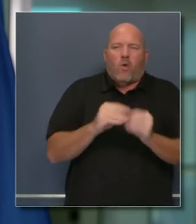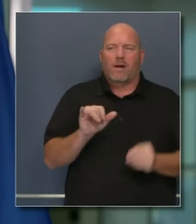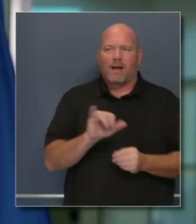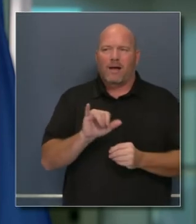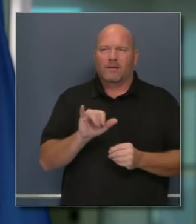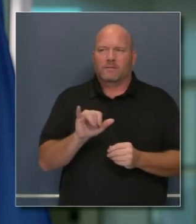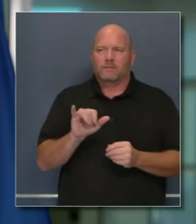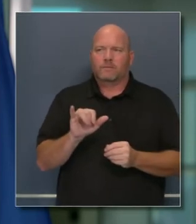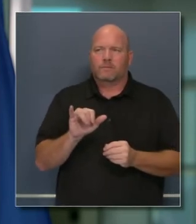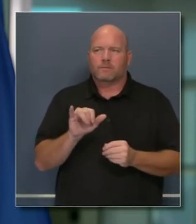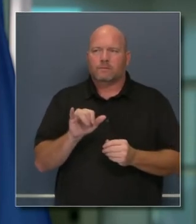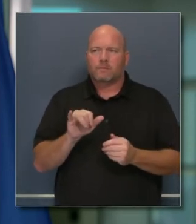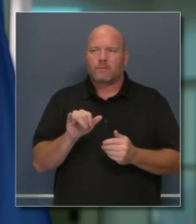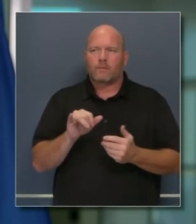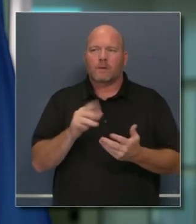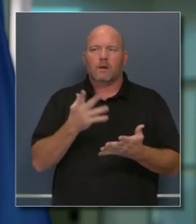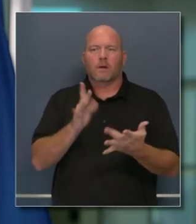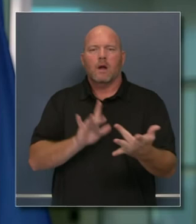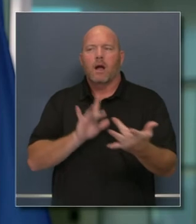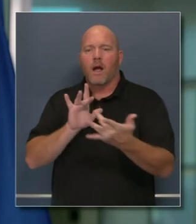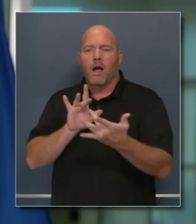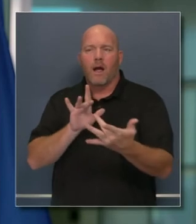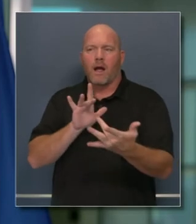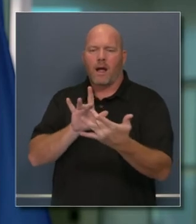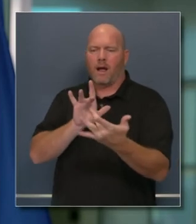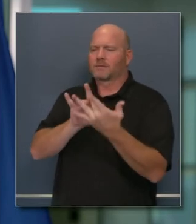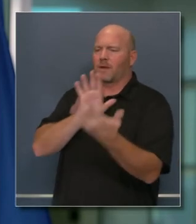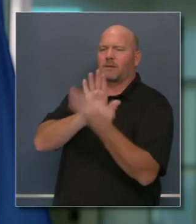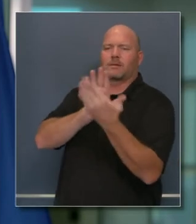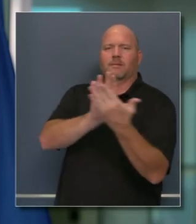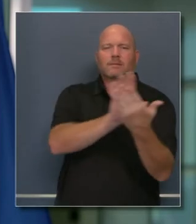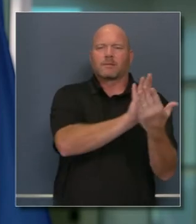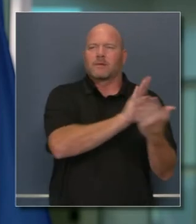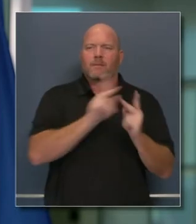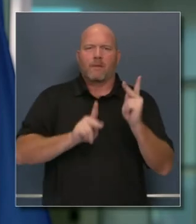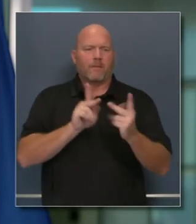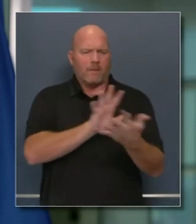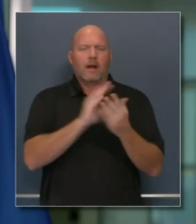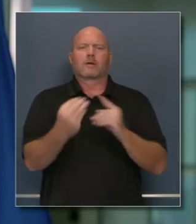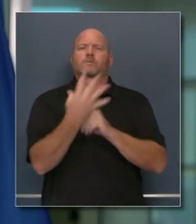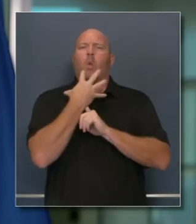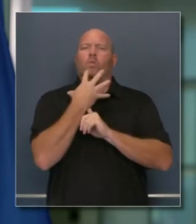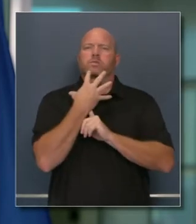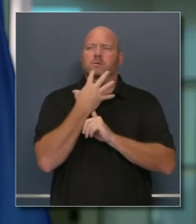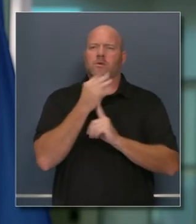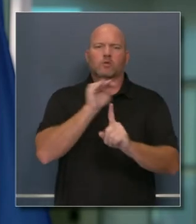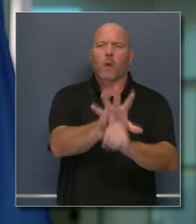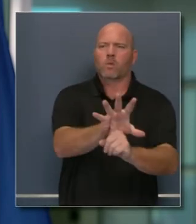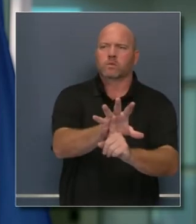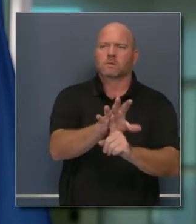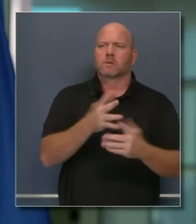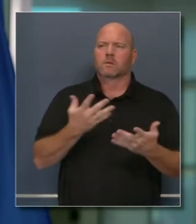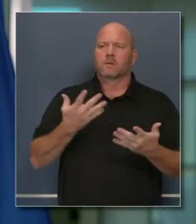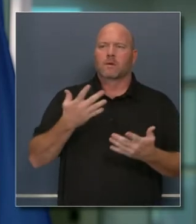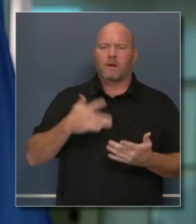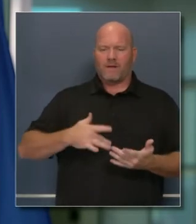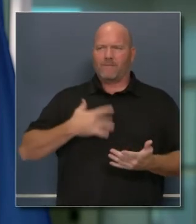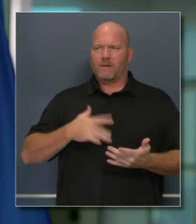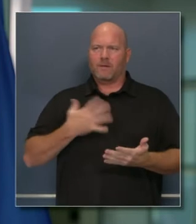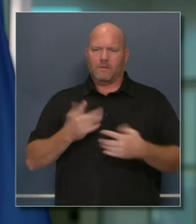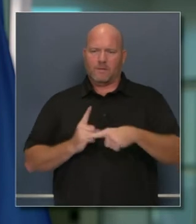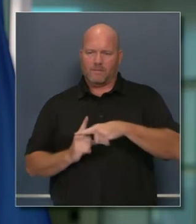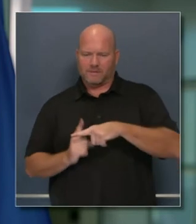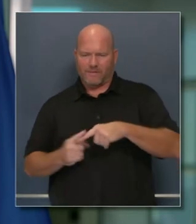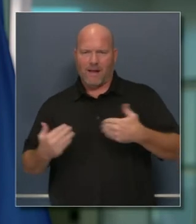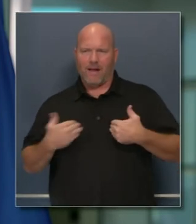evitar ambientes en que uno más probablemente puede estar en contacto con alguien expuesto al virus. Tal vez una persona